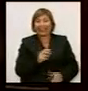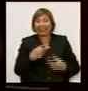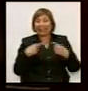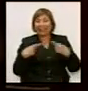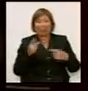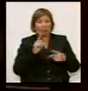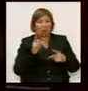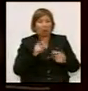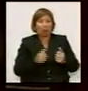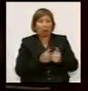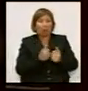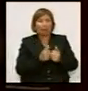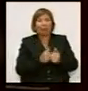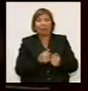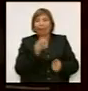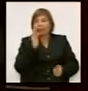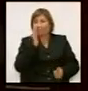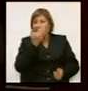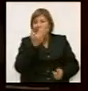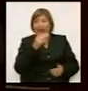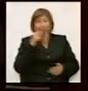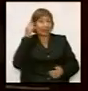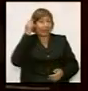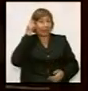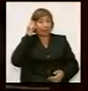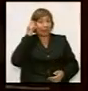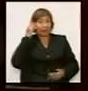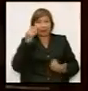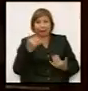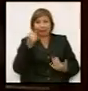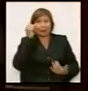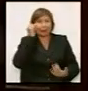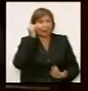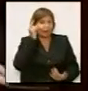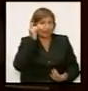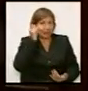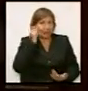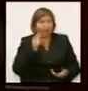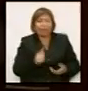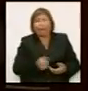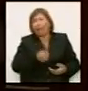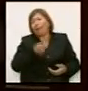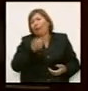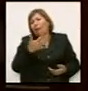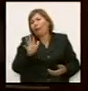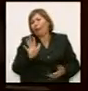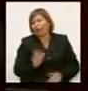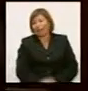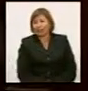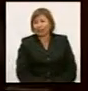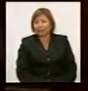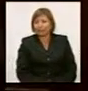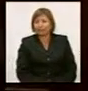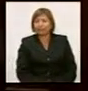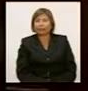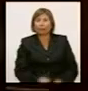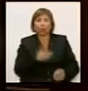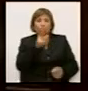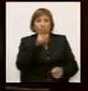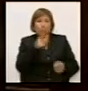sigue. Parece que la política se entendiera: o votas conmigo o tú eres mi